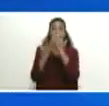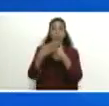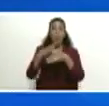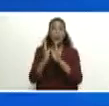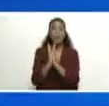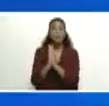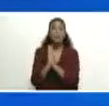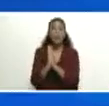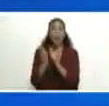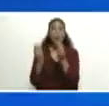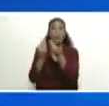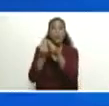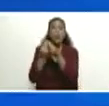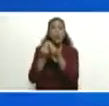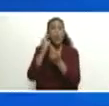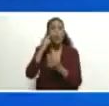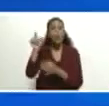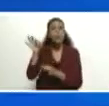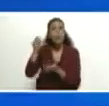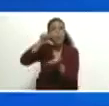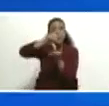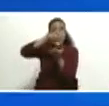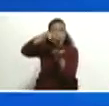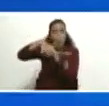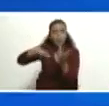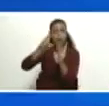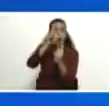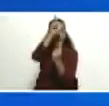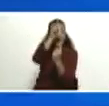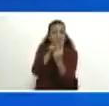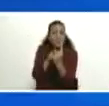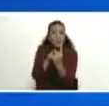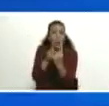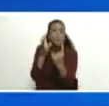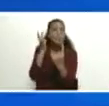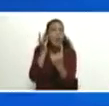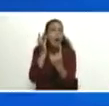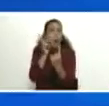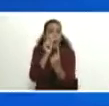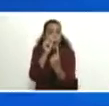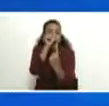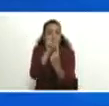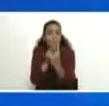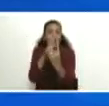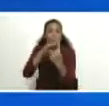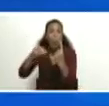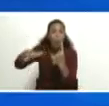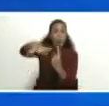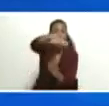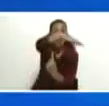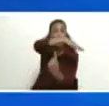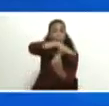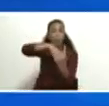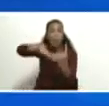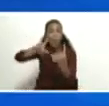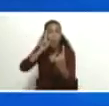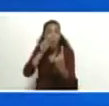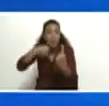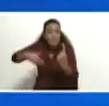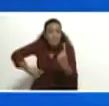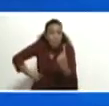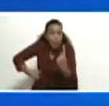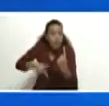decía Pepe, en el centro, al hombre, a la mujer, en el centro de todo nuestro trabajo, de todo nuestro